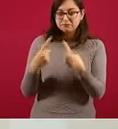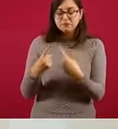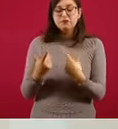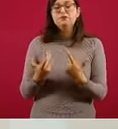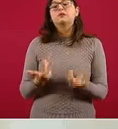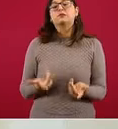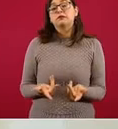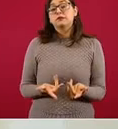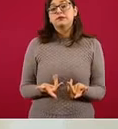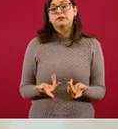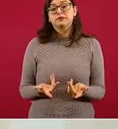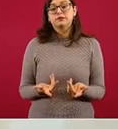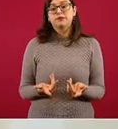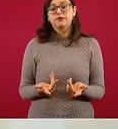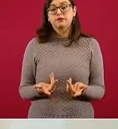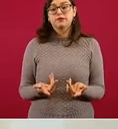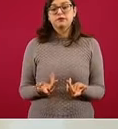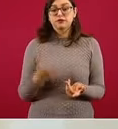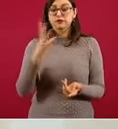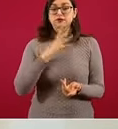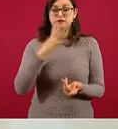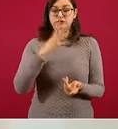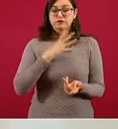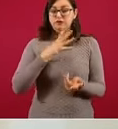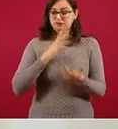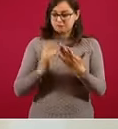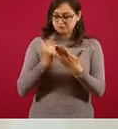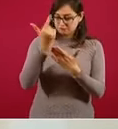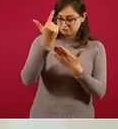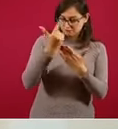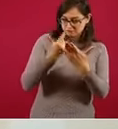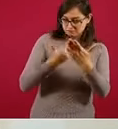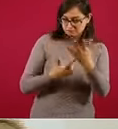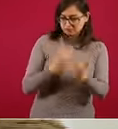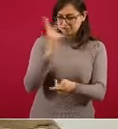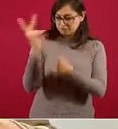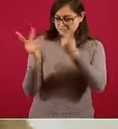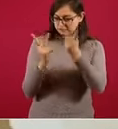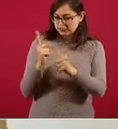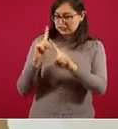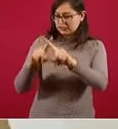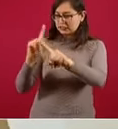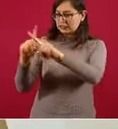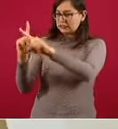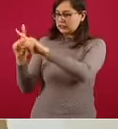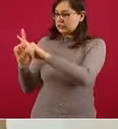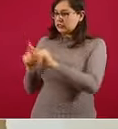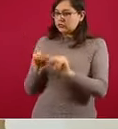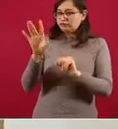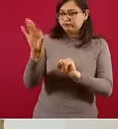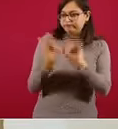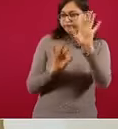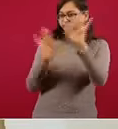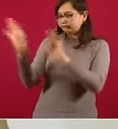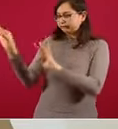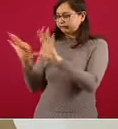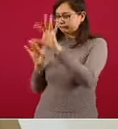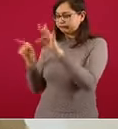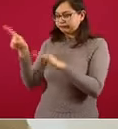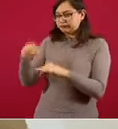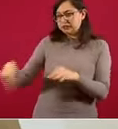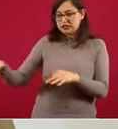un censo que es bastante dinámico y va cambiando, de tratar de identificar a las personas que están de mayor